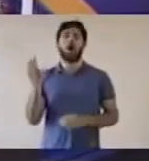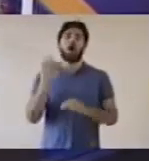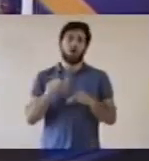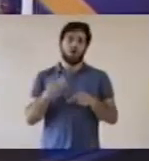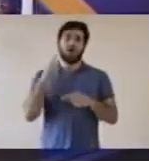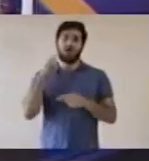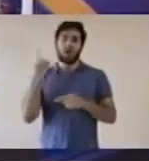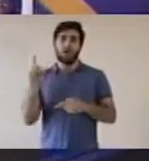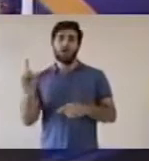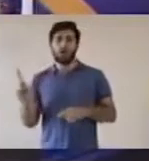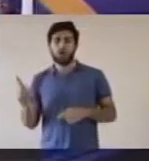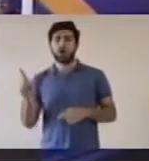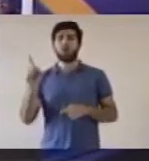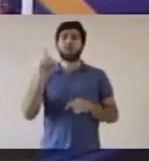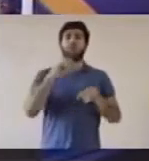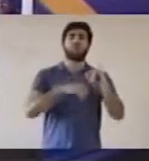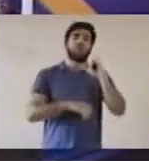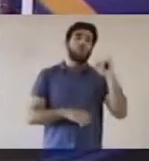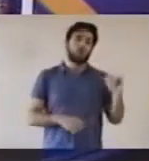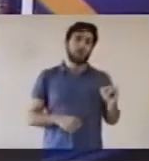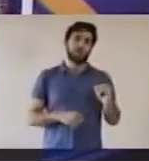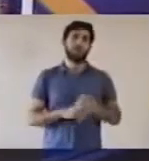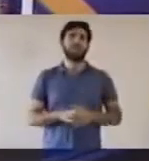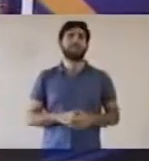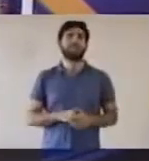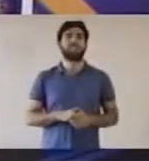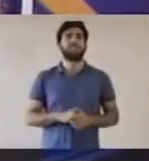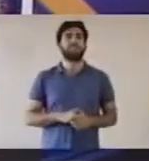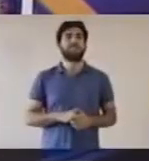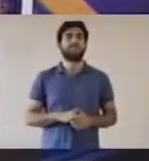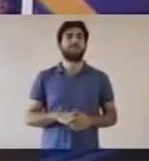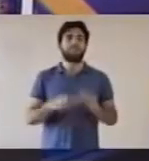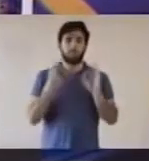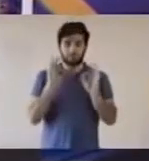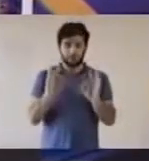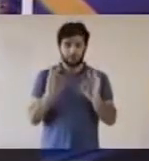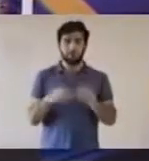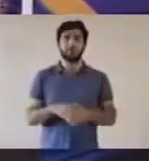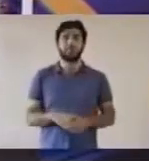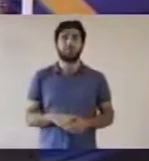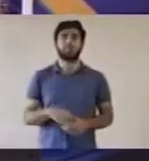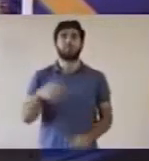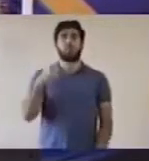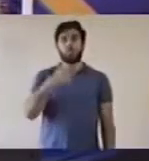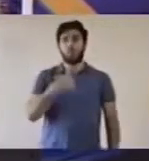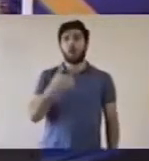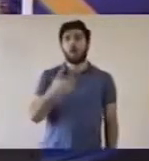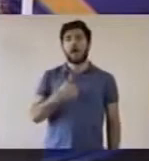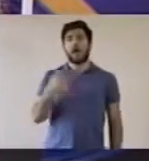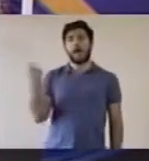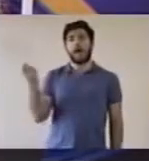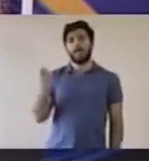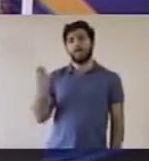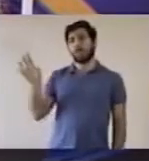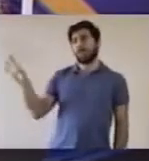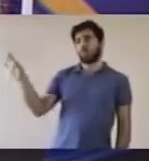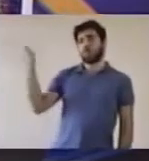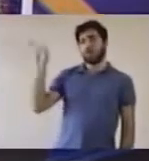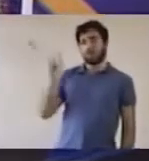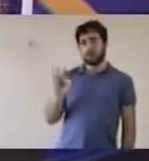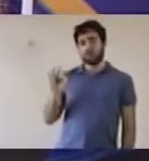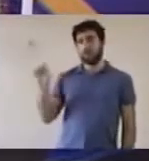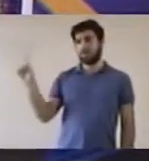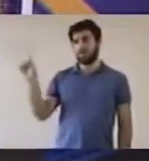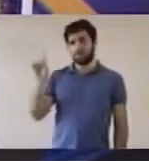de derecha a izquierda. Indy Ralph, qué bien. Hoy tenemos un amigo de invitado.